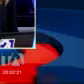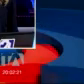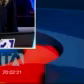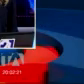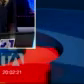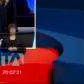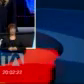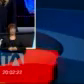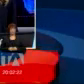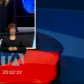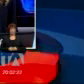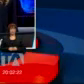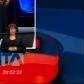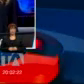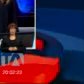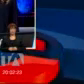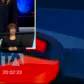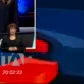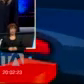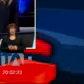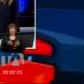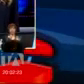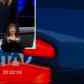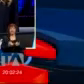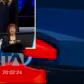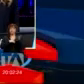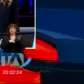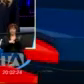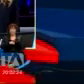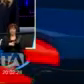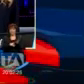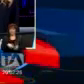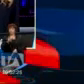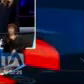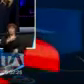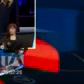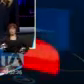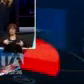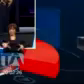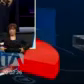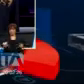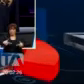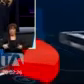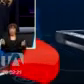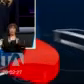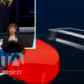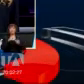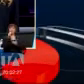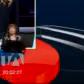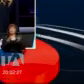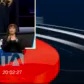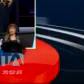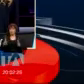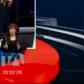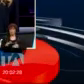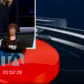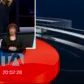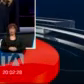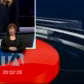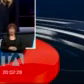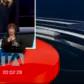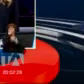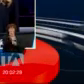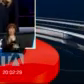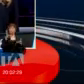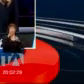se barajaron posibilidades como el pago de los montos que les adeuda el gobierno central a través de bonos. Hola, Diana.